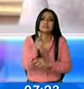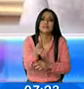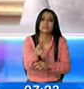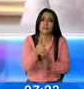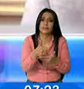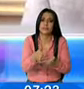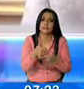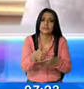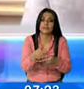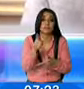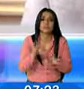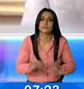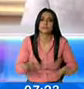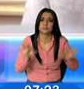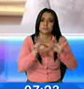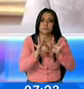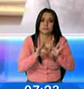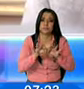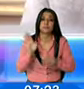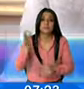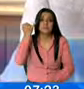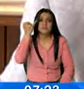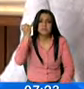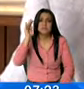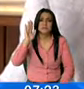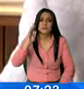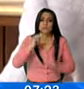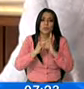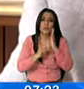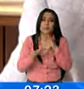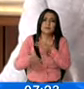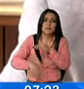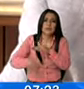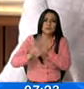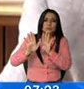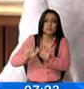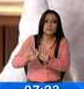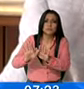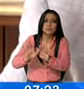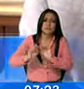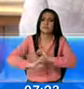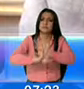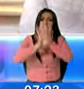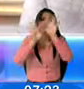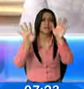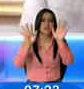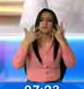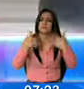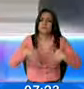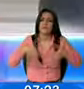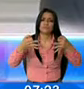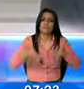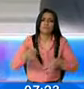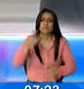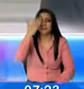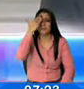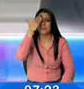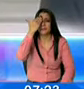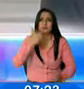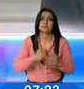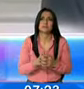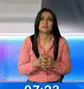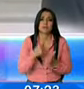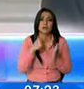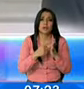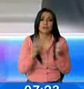Me parece que los principios y las bases programáticas están claramente definidas. No va a haber moneda